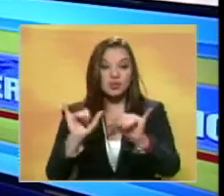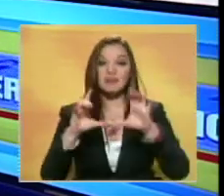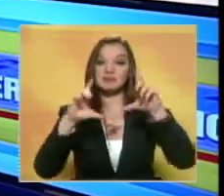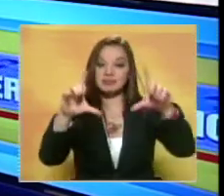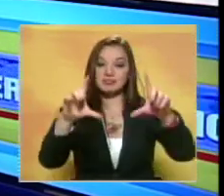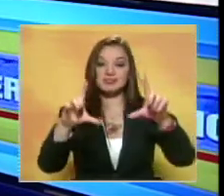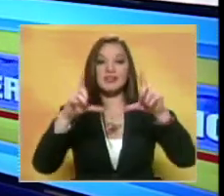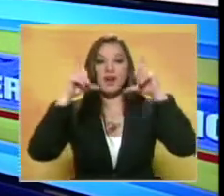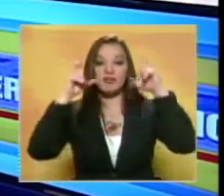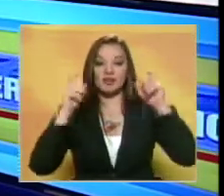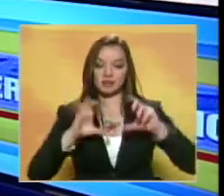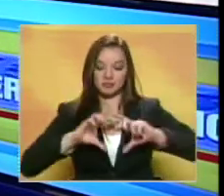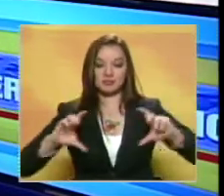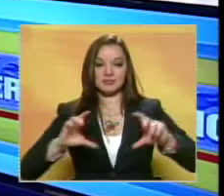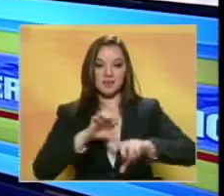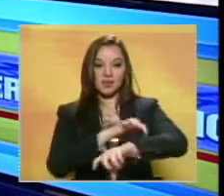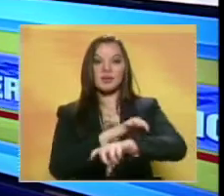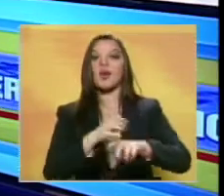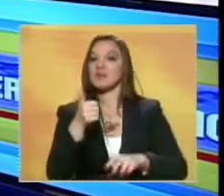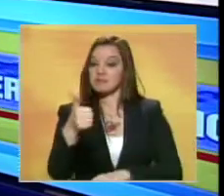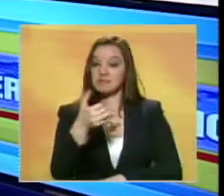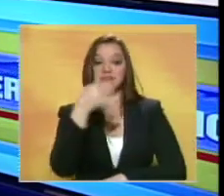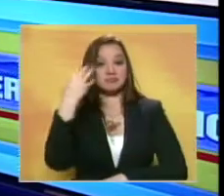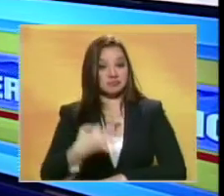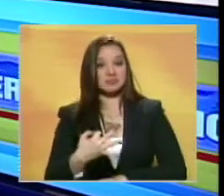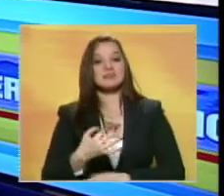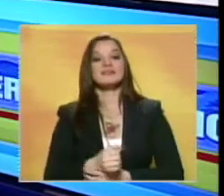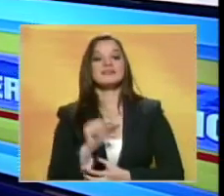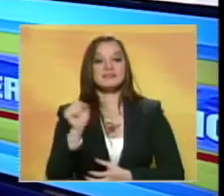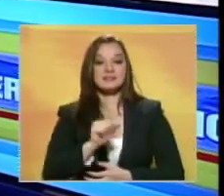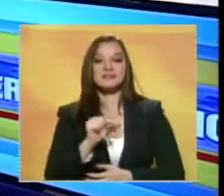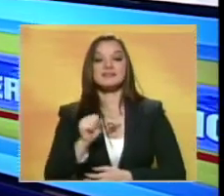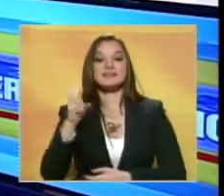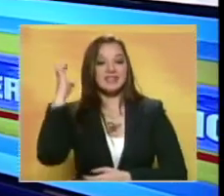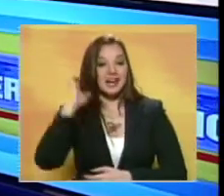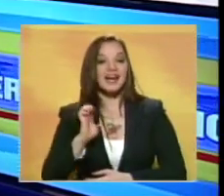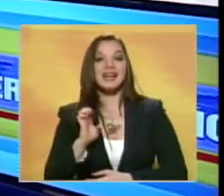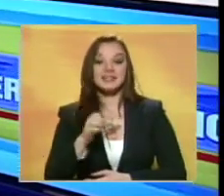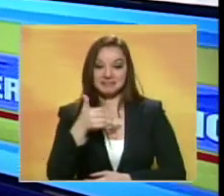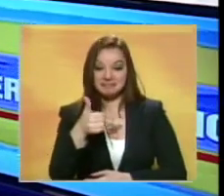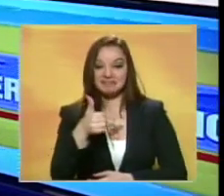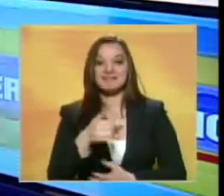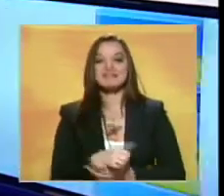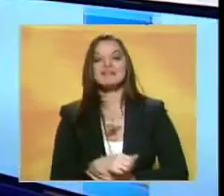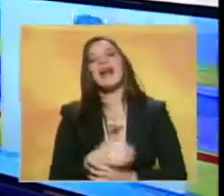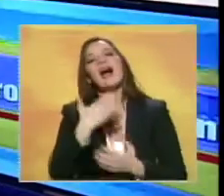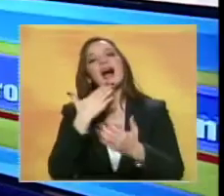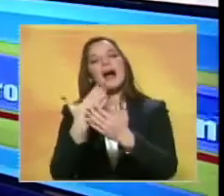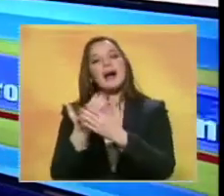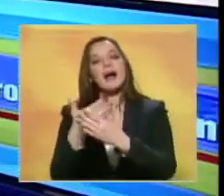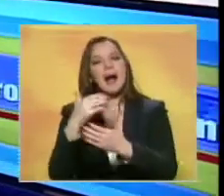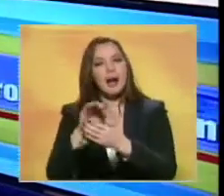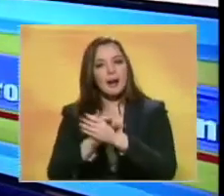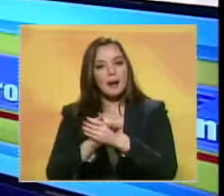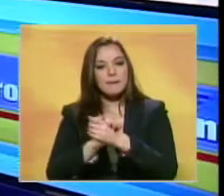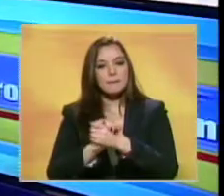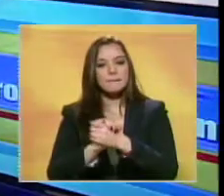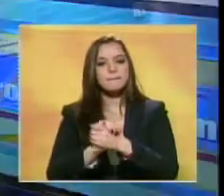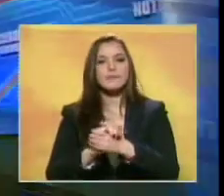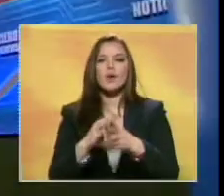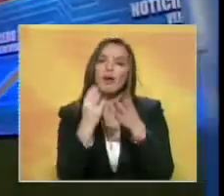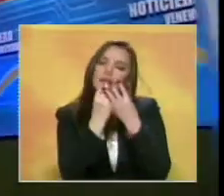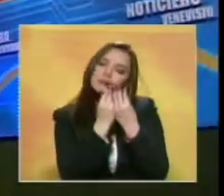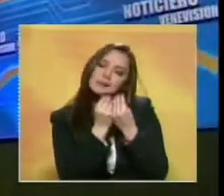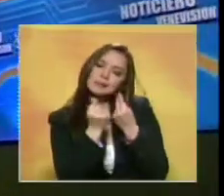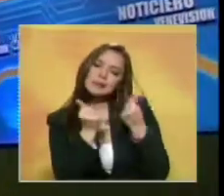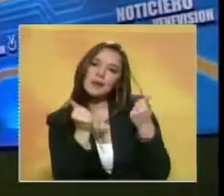ya tú con un tatuaje y todo bien original. Así es, Alianta lo hizo. Qué bueno. Amigos, en breve, su ternura